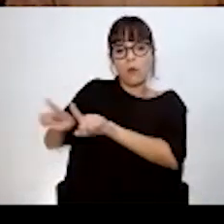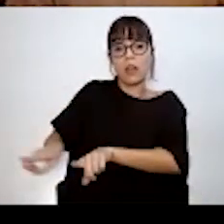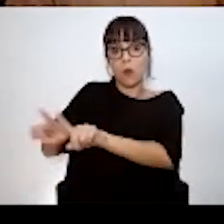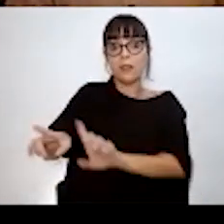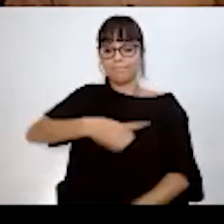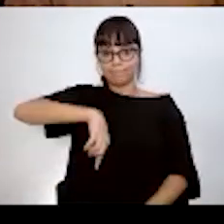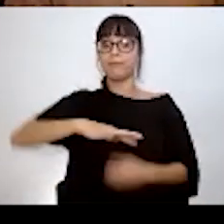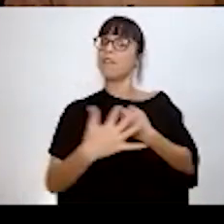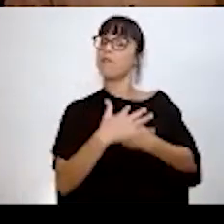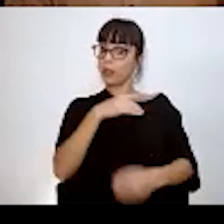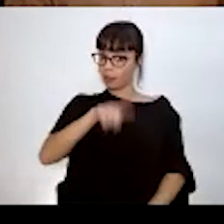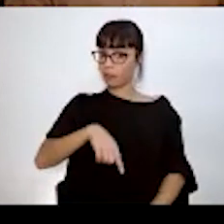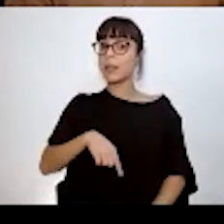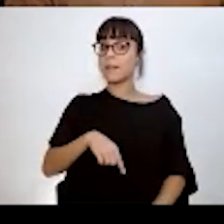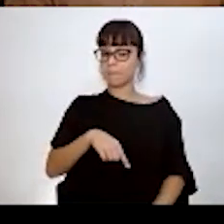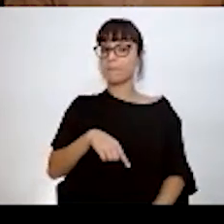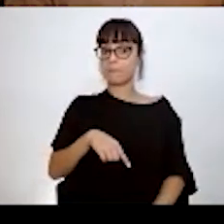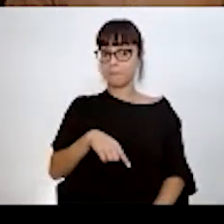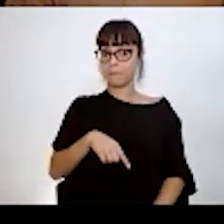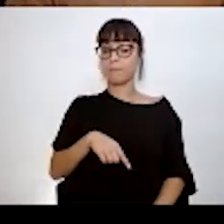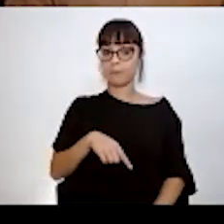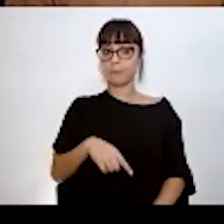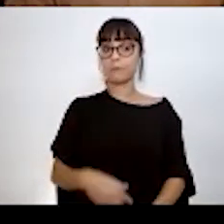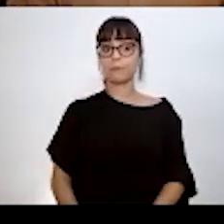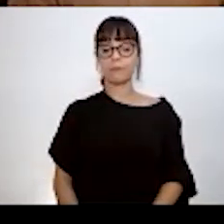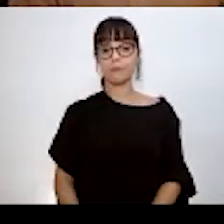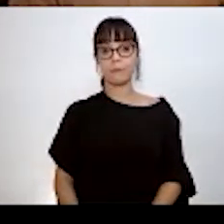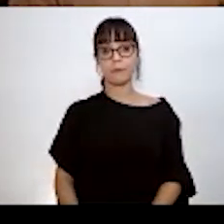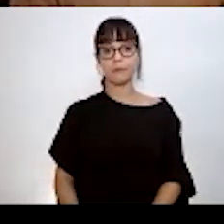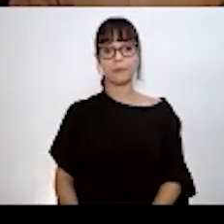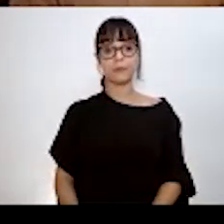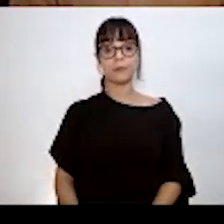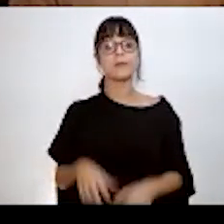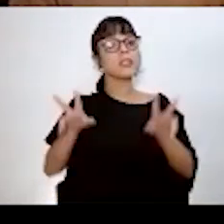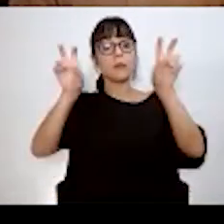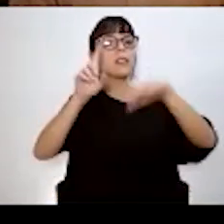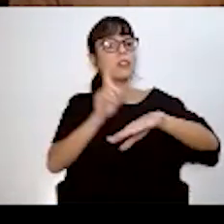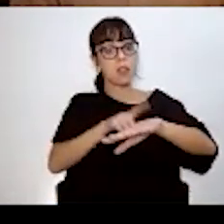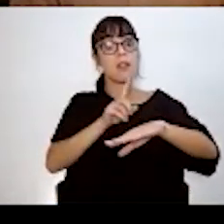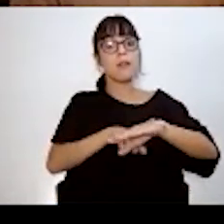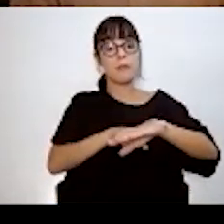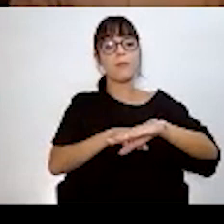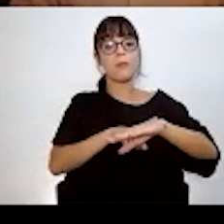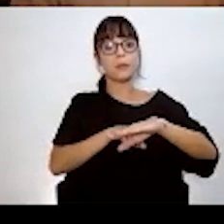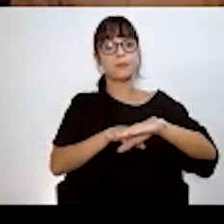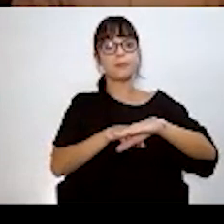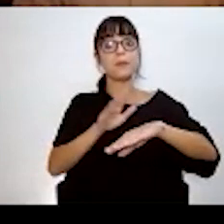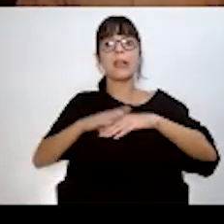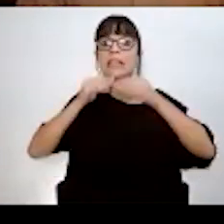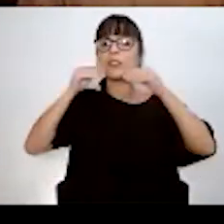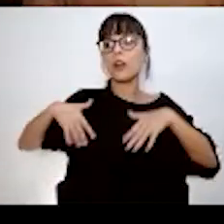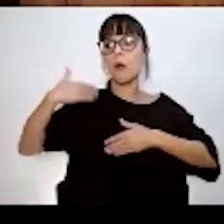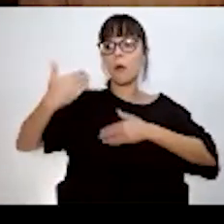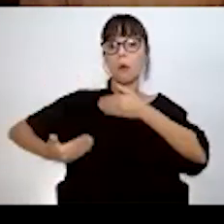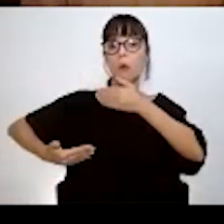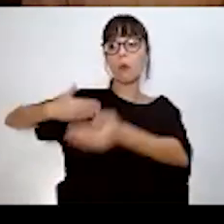archipiélago. Durante mucho tiempo, la cronología, el tiempo, como elemento de explicación histórica, ha